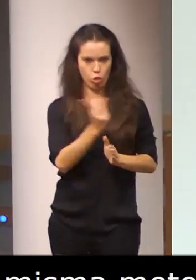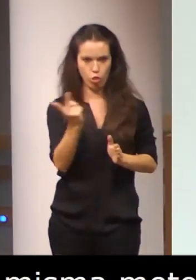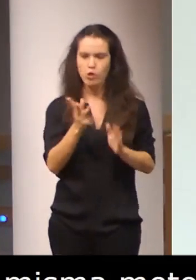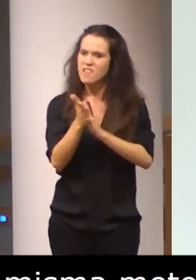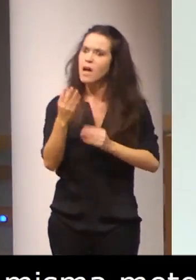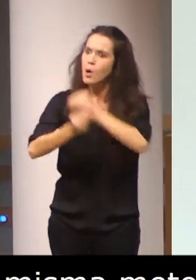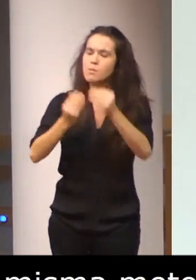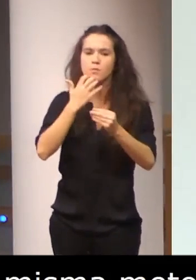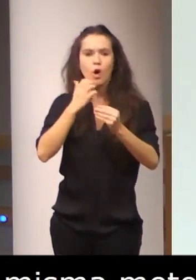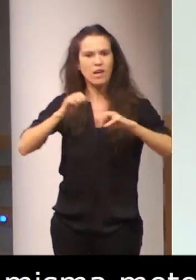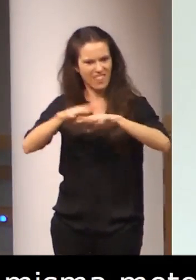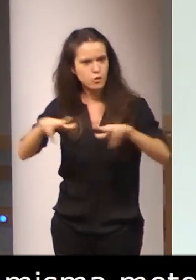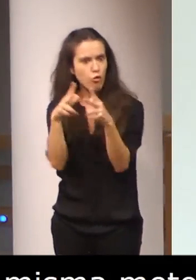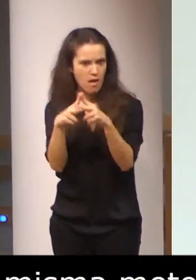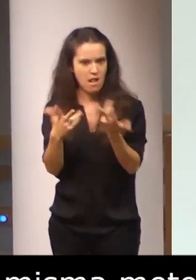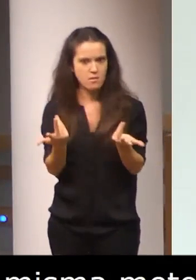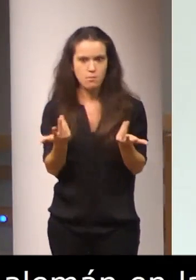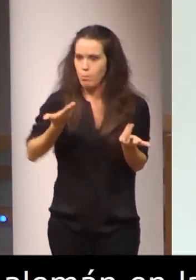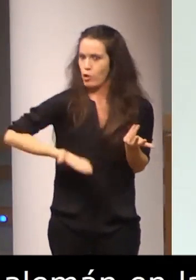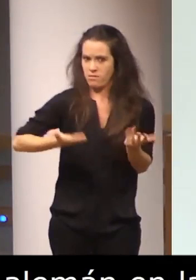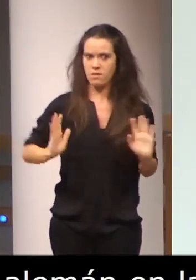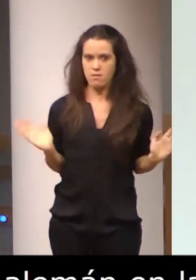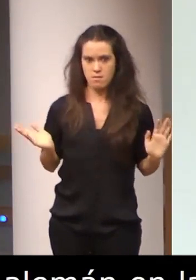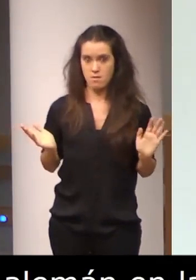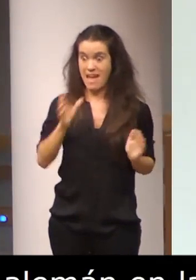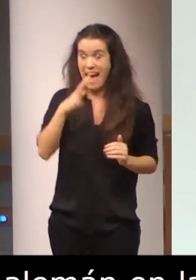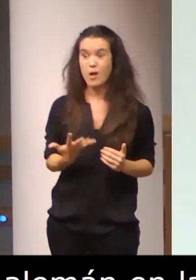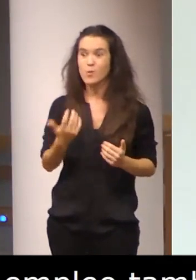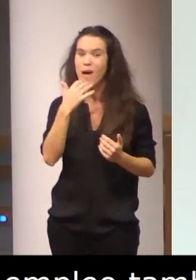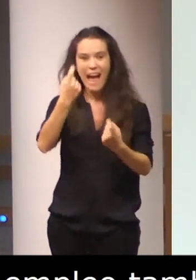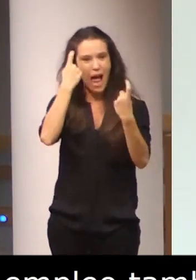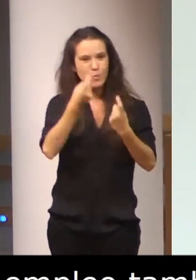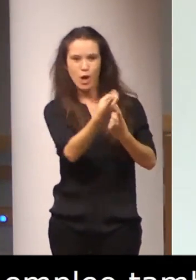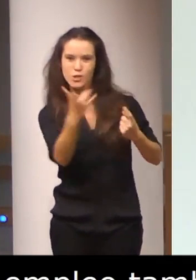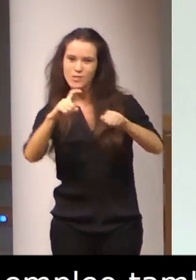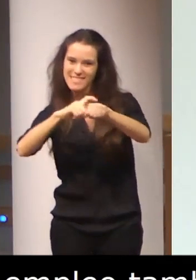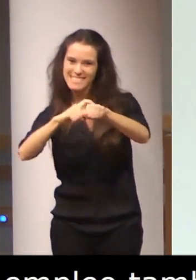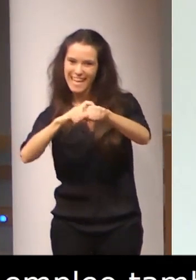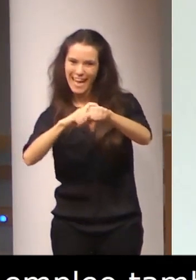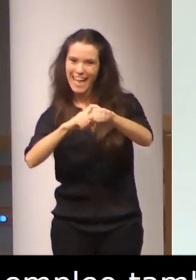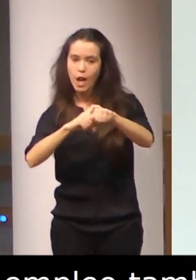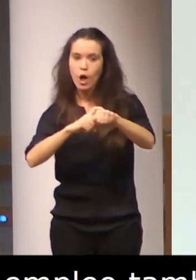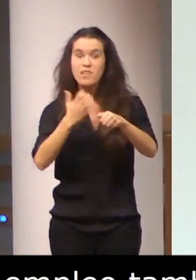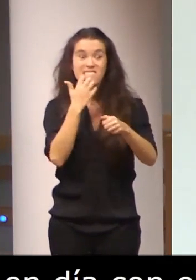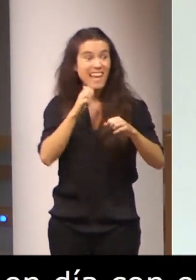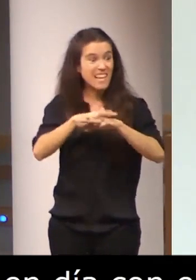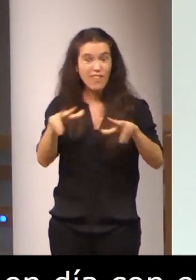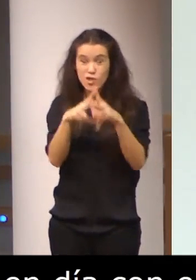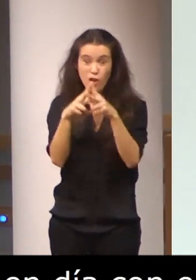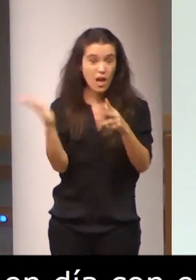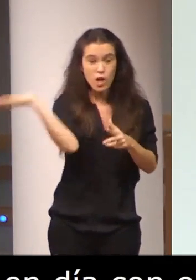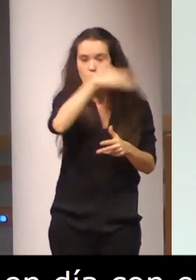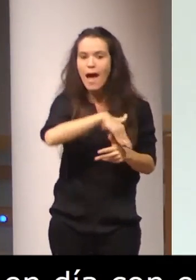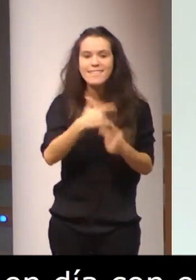redes sociales, que hoy en día, con el tipo de alumnos que tenemos, si no hay redes sociales de por